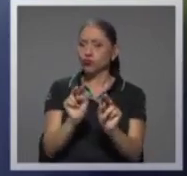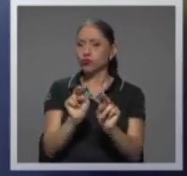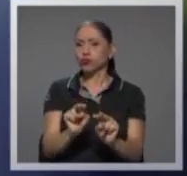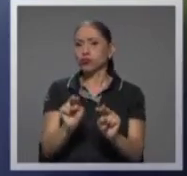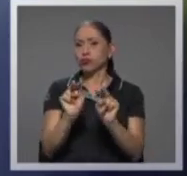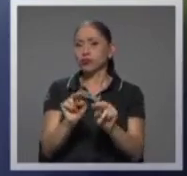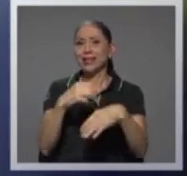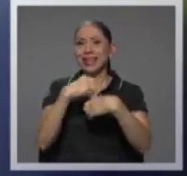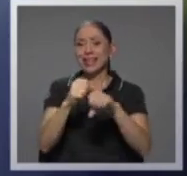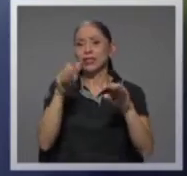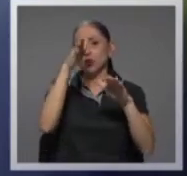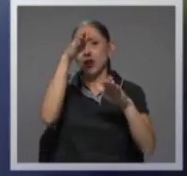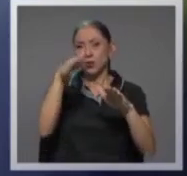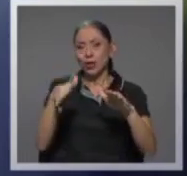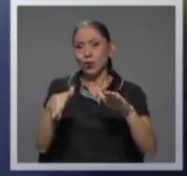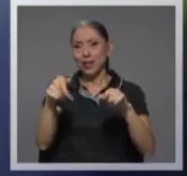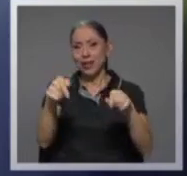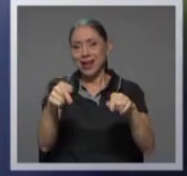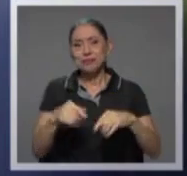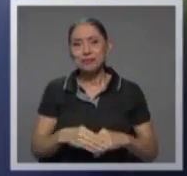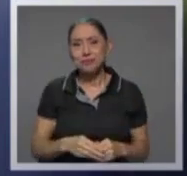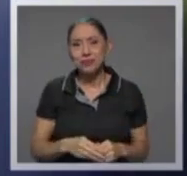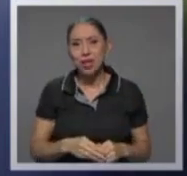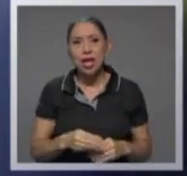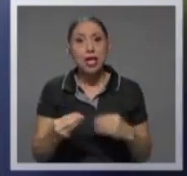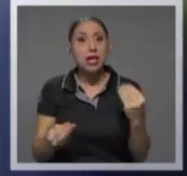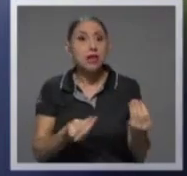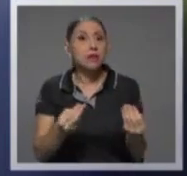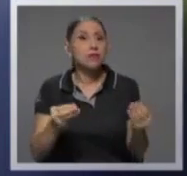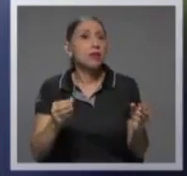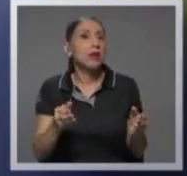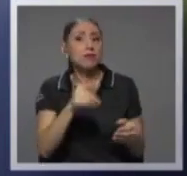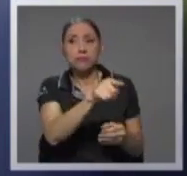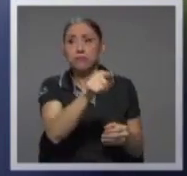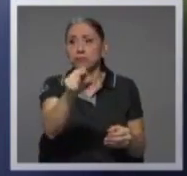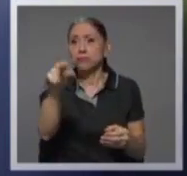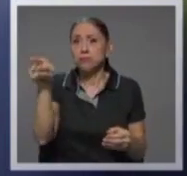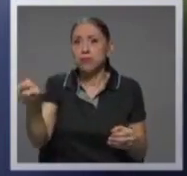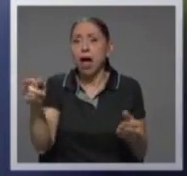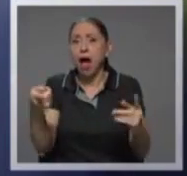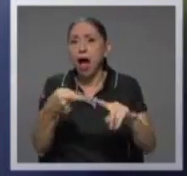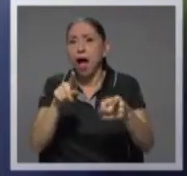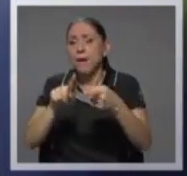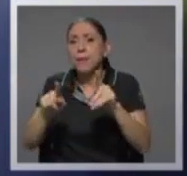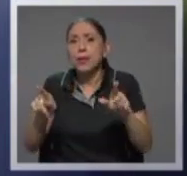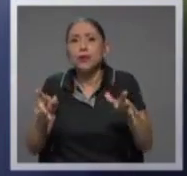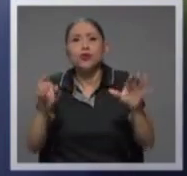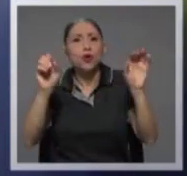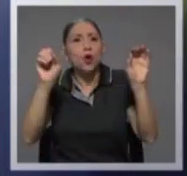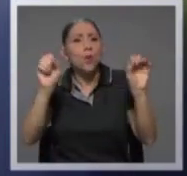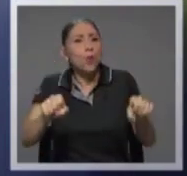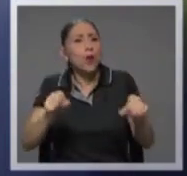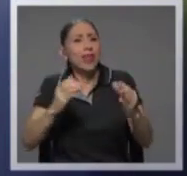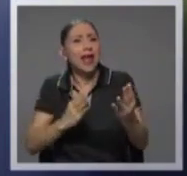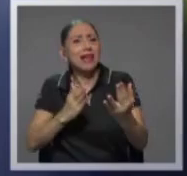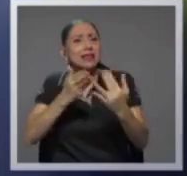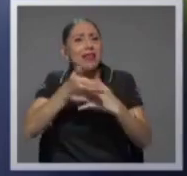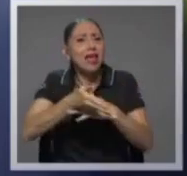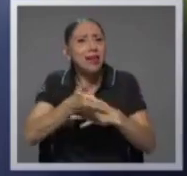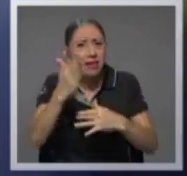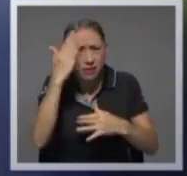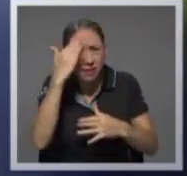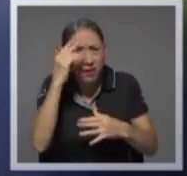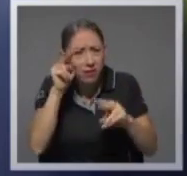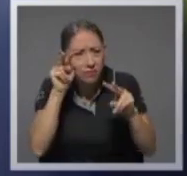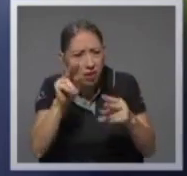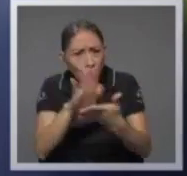y cómo las amigas y amigos pueden acceder a los múltiples documentos y